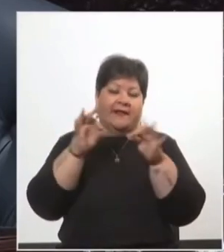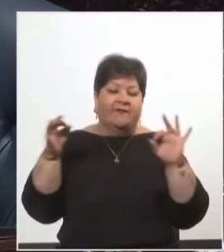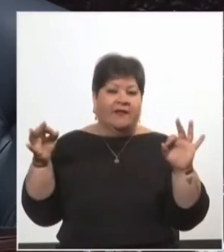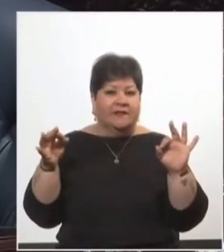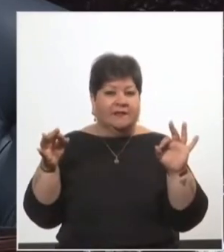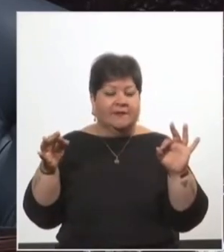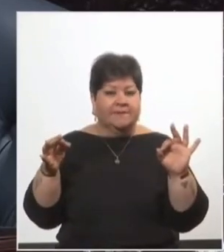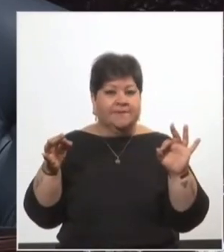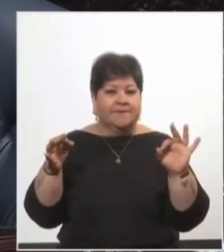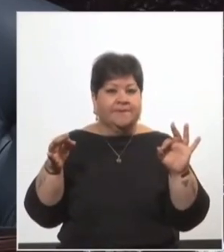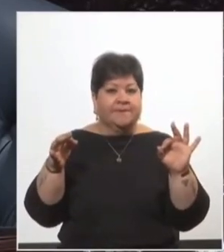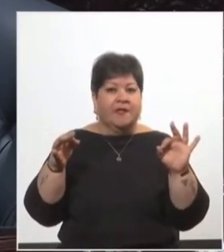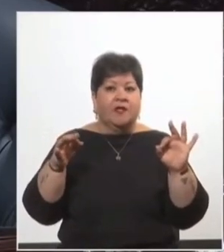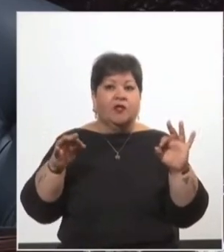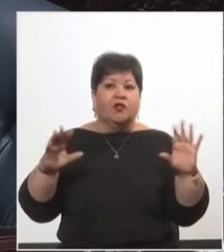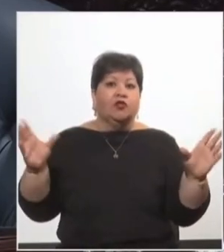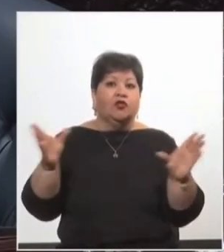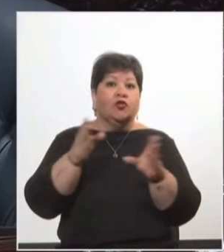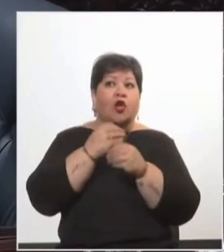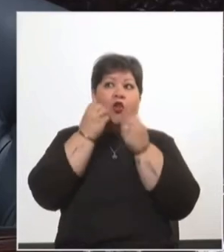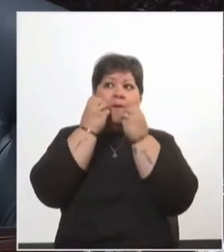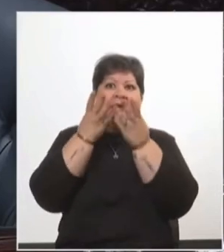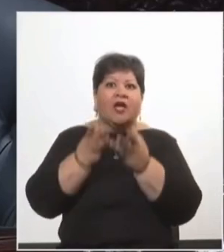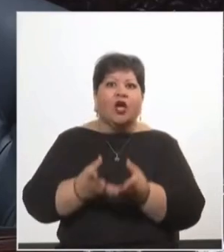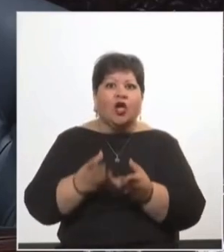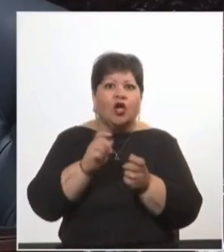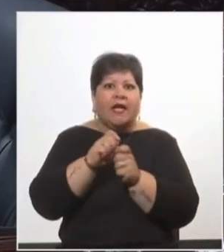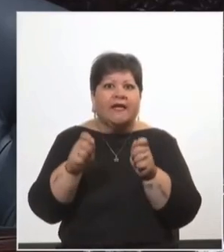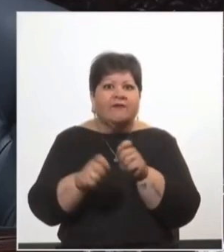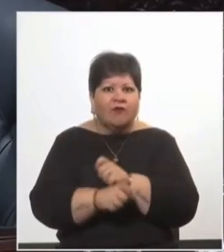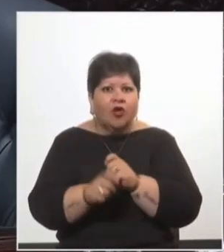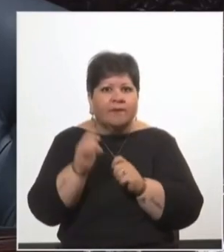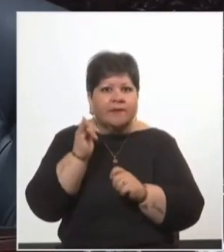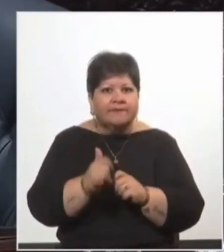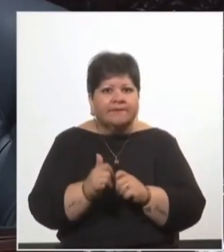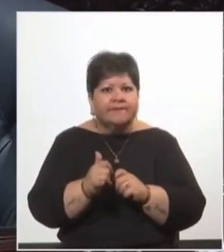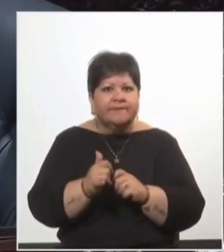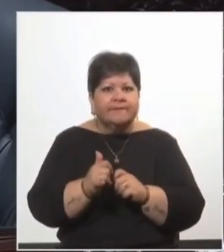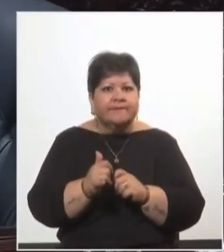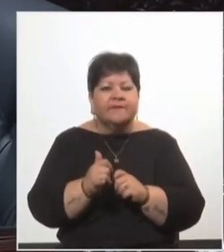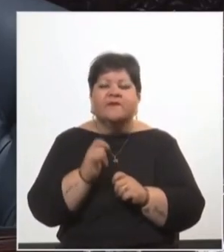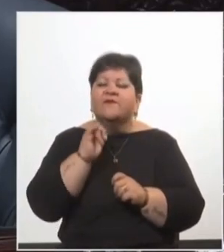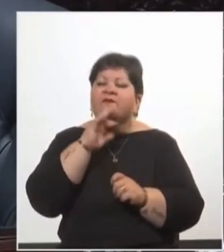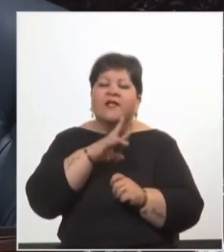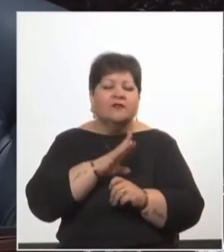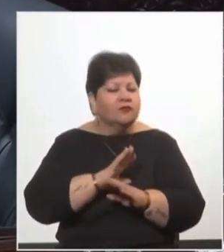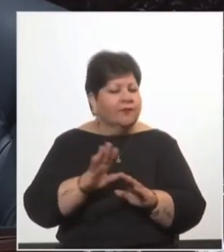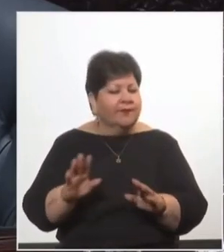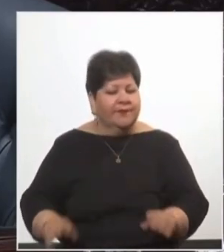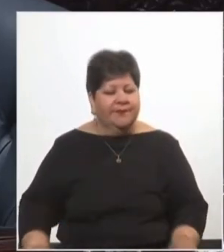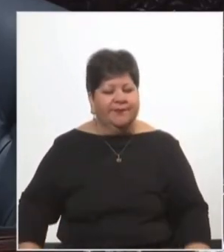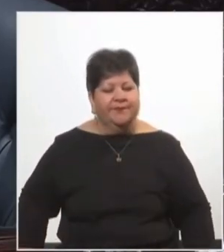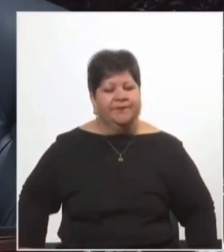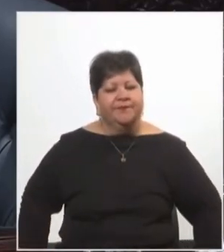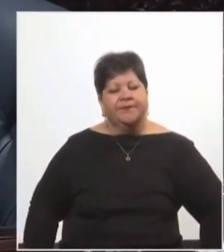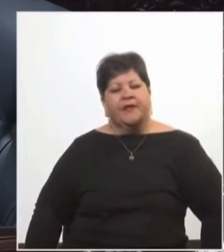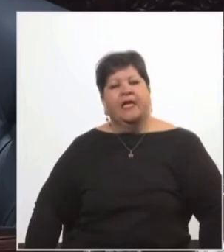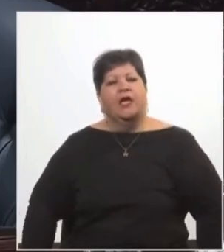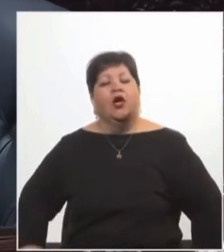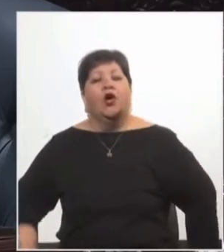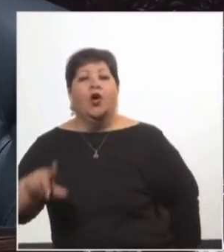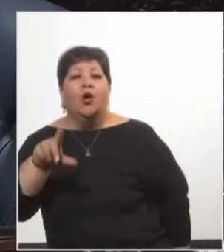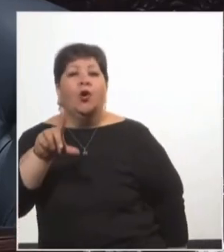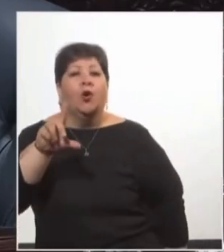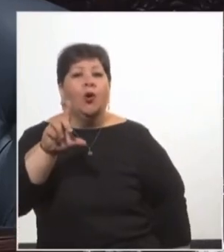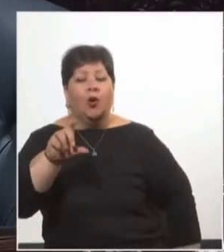es que todos vamos a estar mejor con la reforma. Y eso es falso. Y obviamente